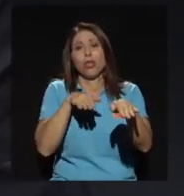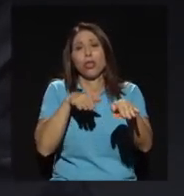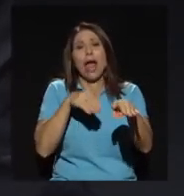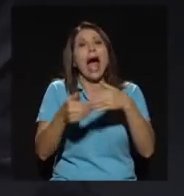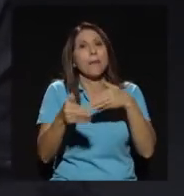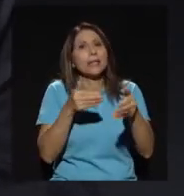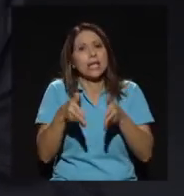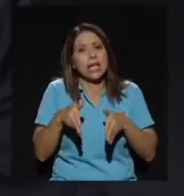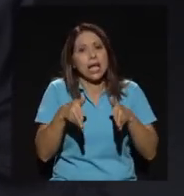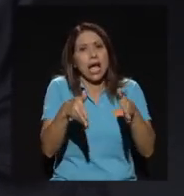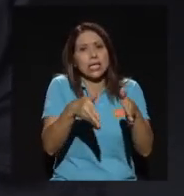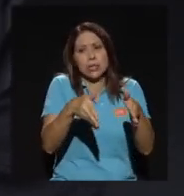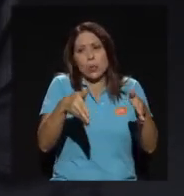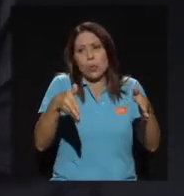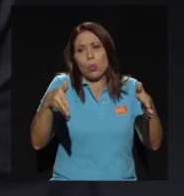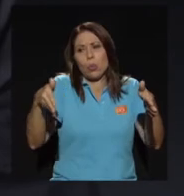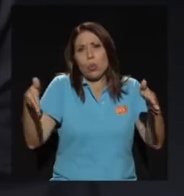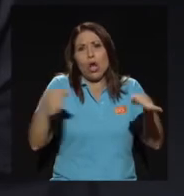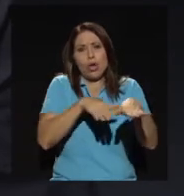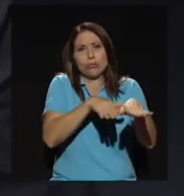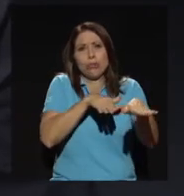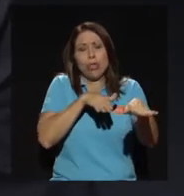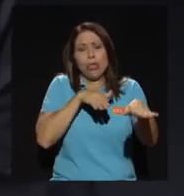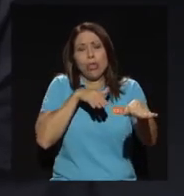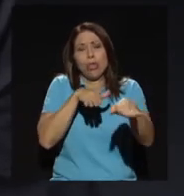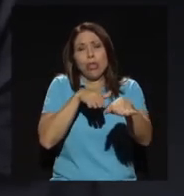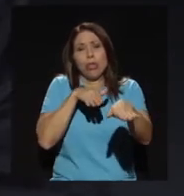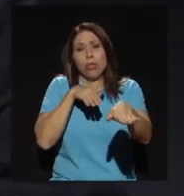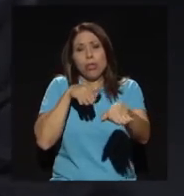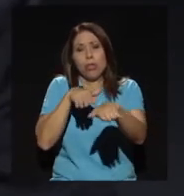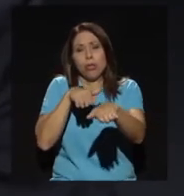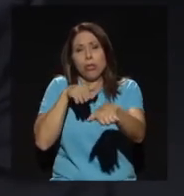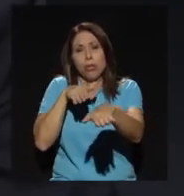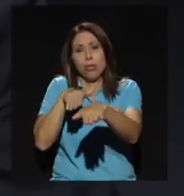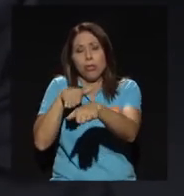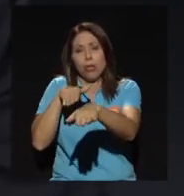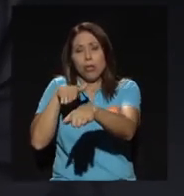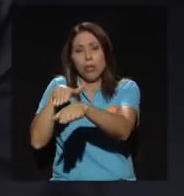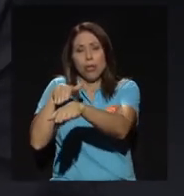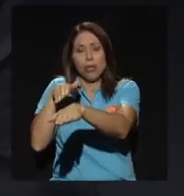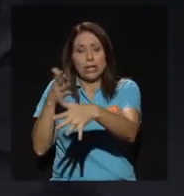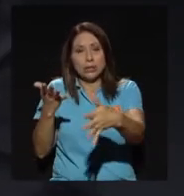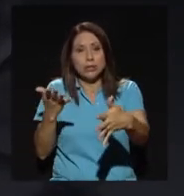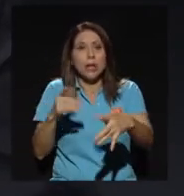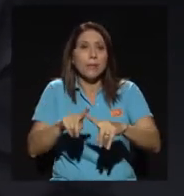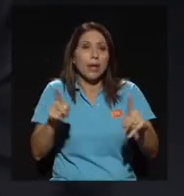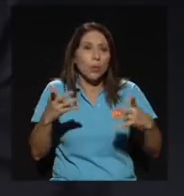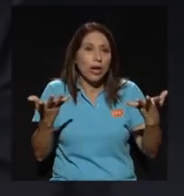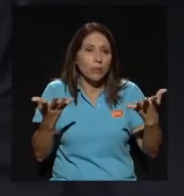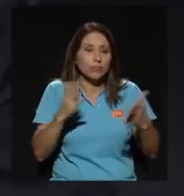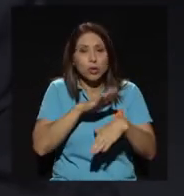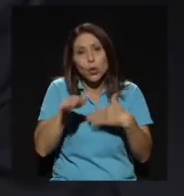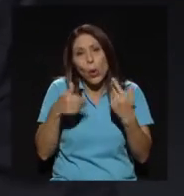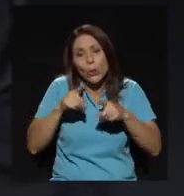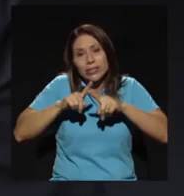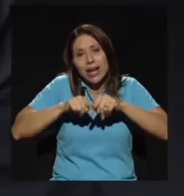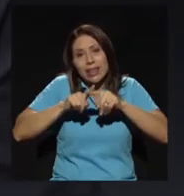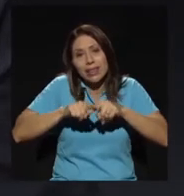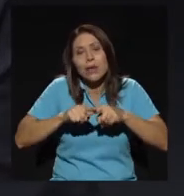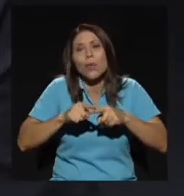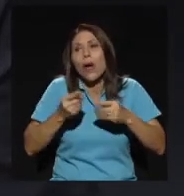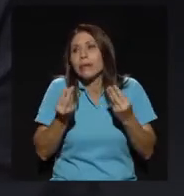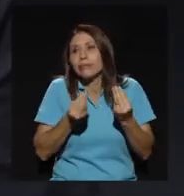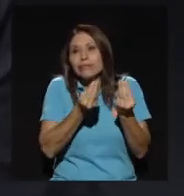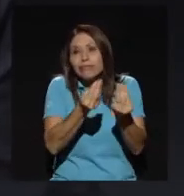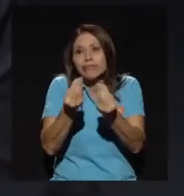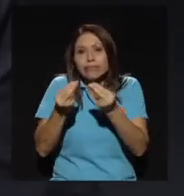veces más grandes que el paseo de la avenida segunda mesa jose digamos pero bueno es todo el relativo a la cantidad lo que pasa